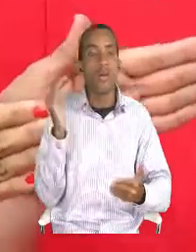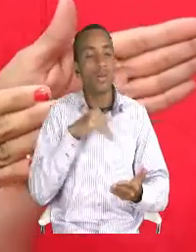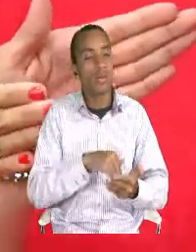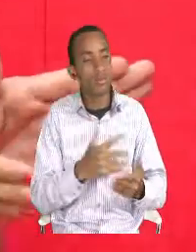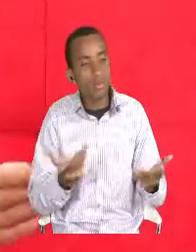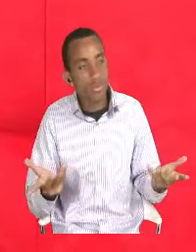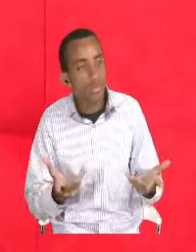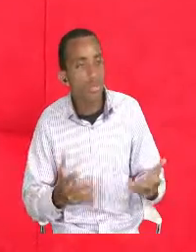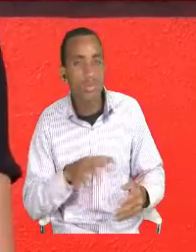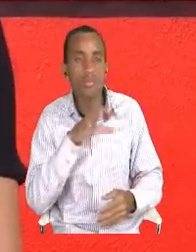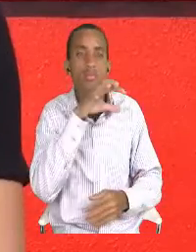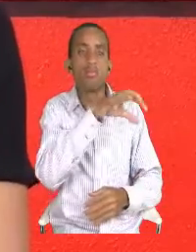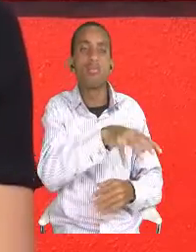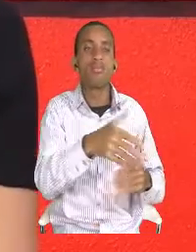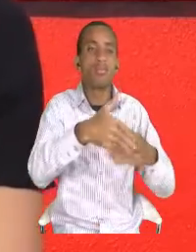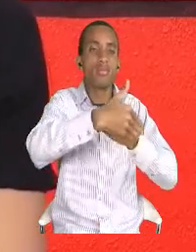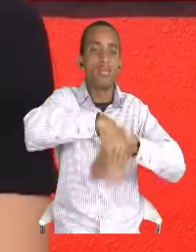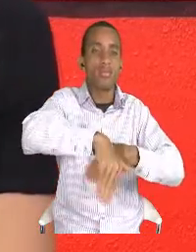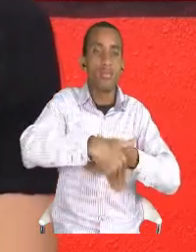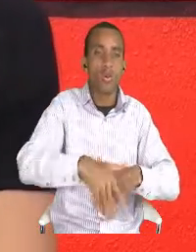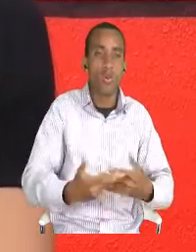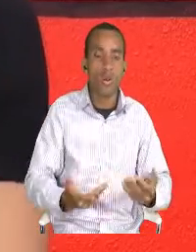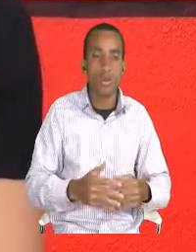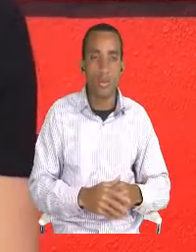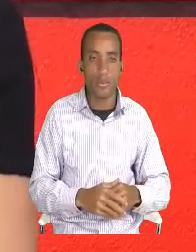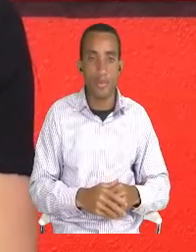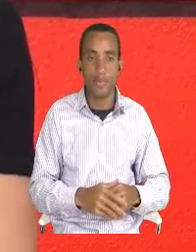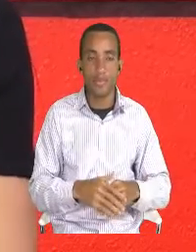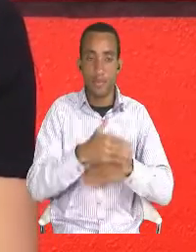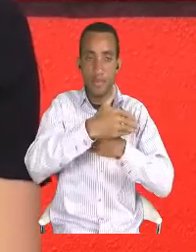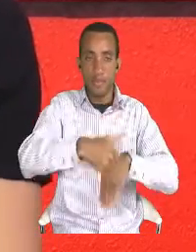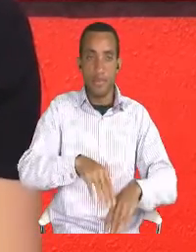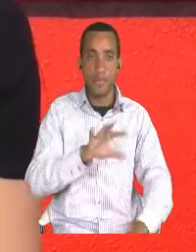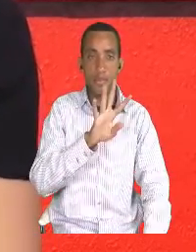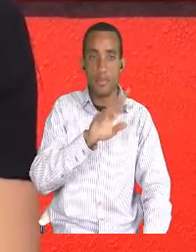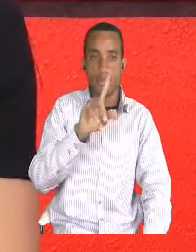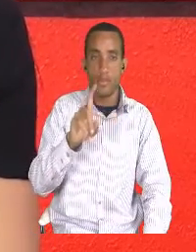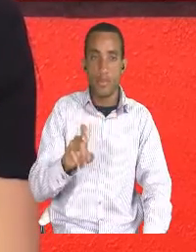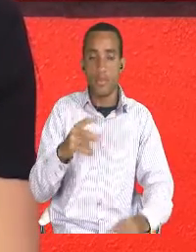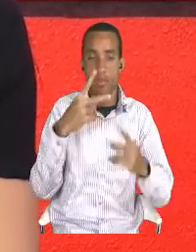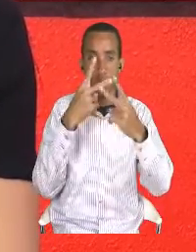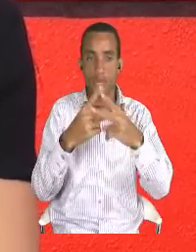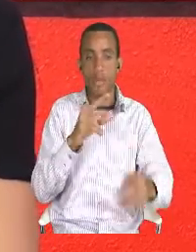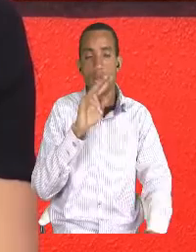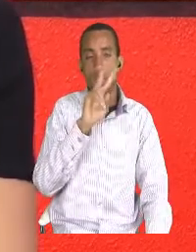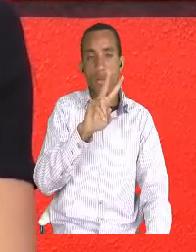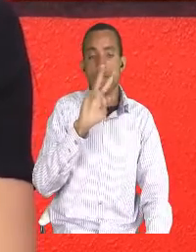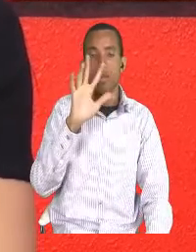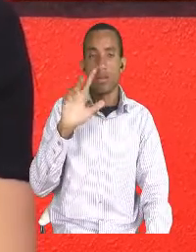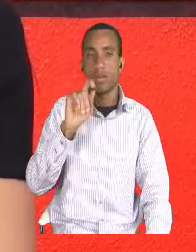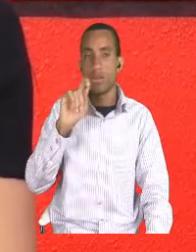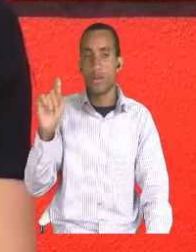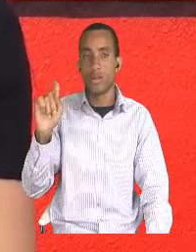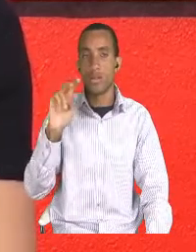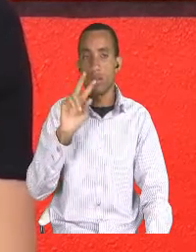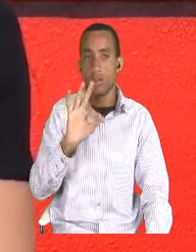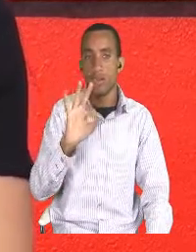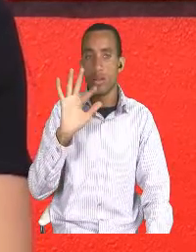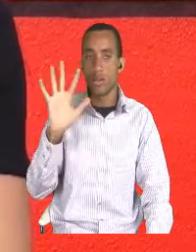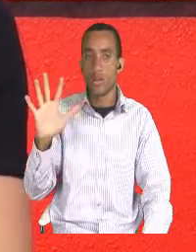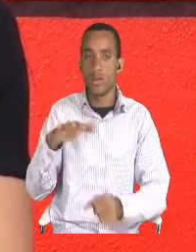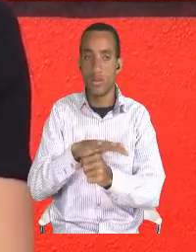para que puedan llegar allí. Bueno, nosotros estamos ubicados en la calle 46, número 2534, diagonal a Cirus Pizza en el barrio